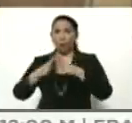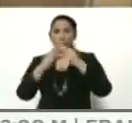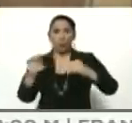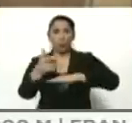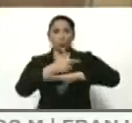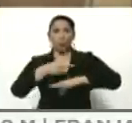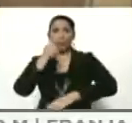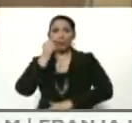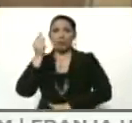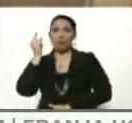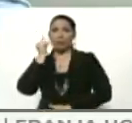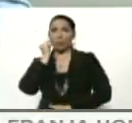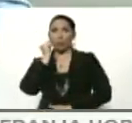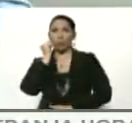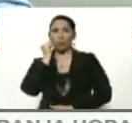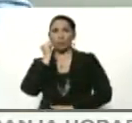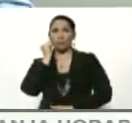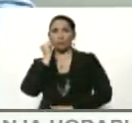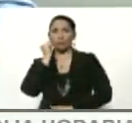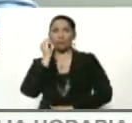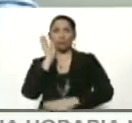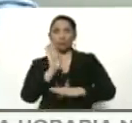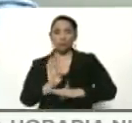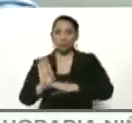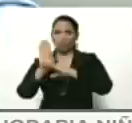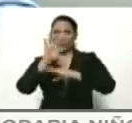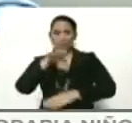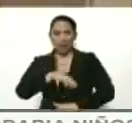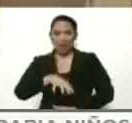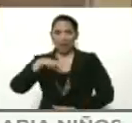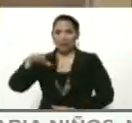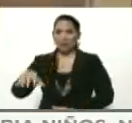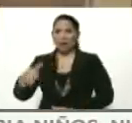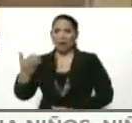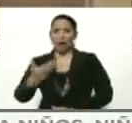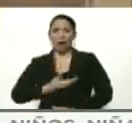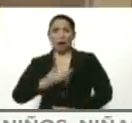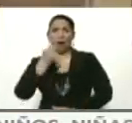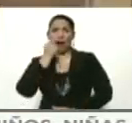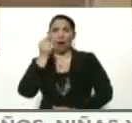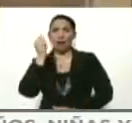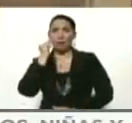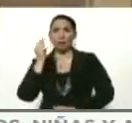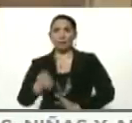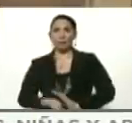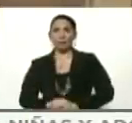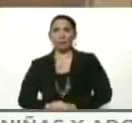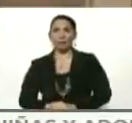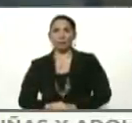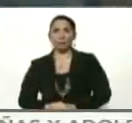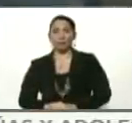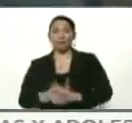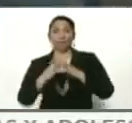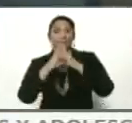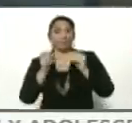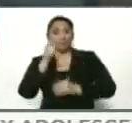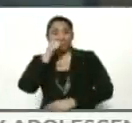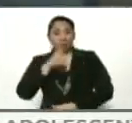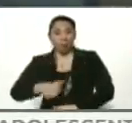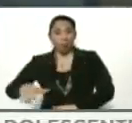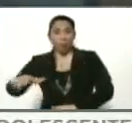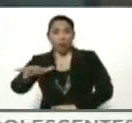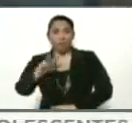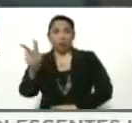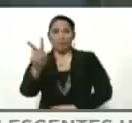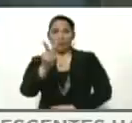gobernadores, gobernadoras, protectores, alcaldes, alcaldesas. Todo el pueblo